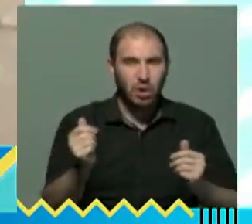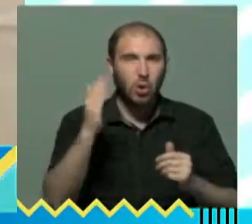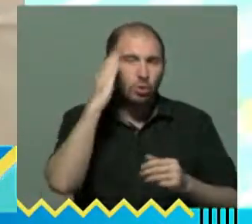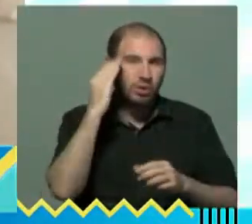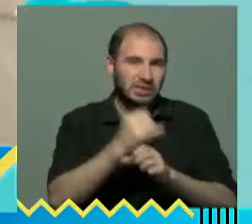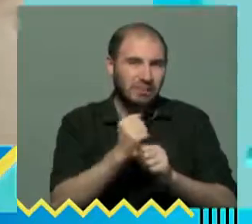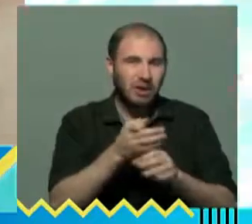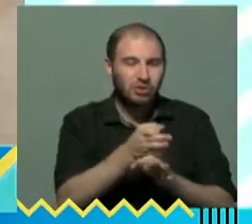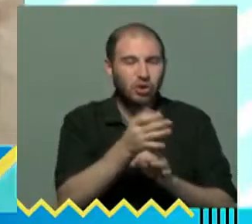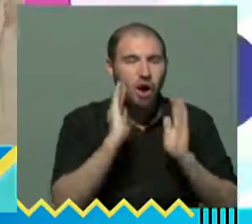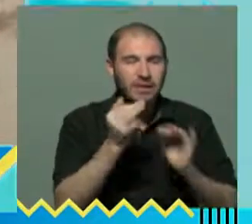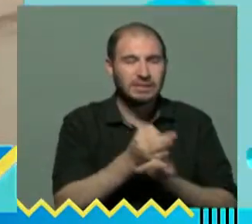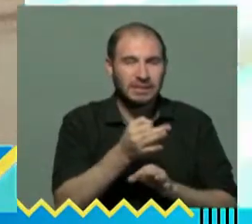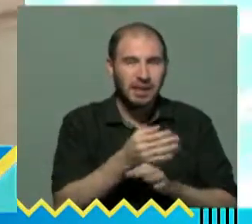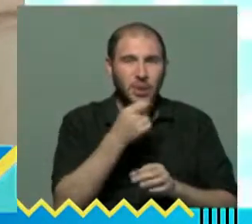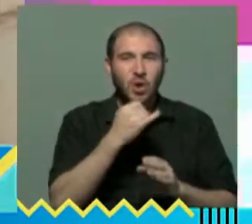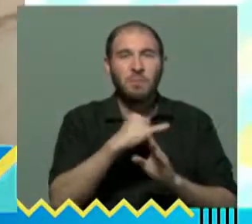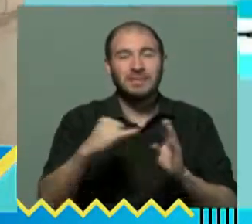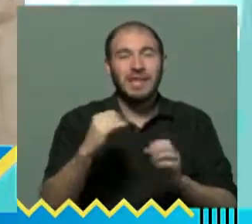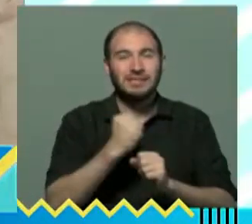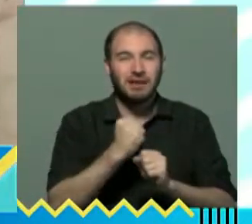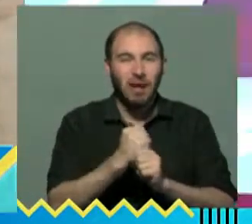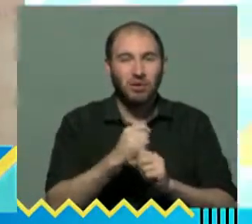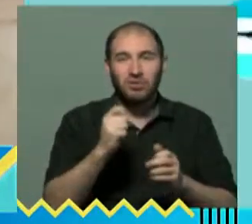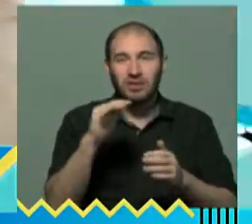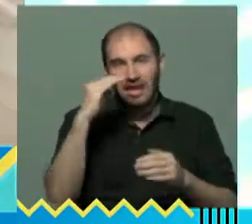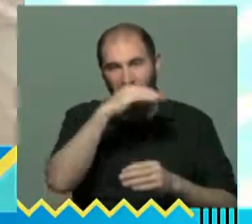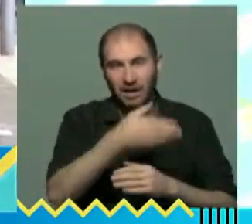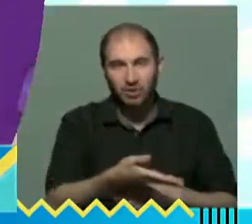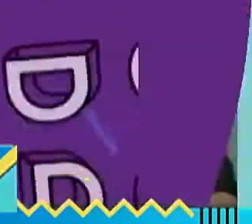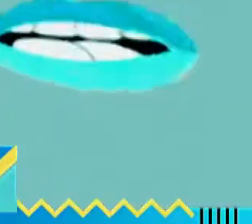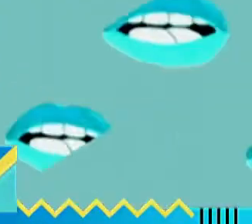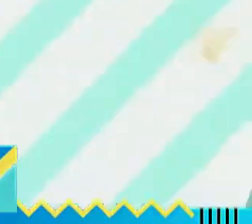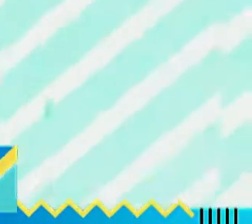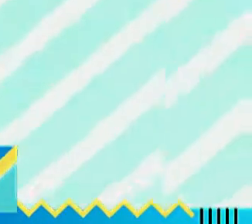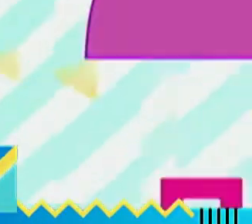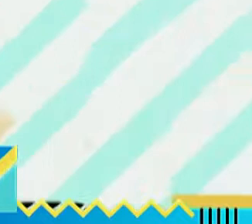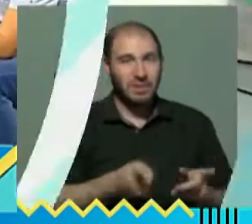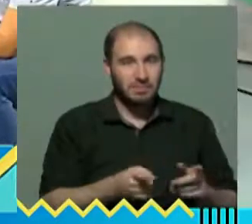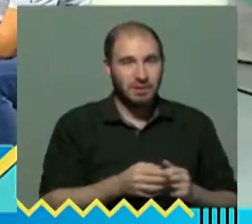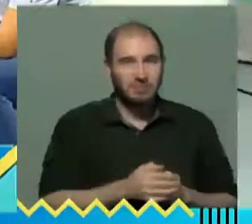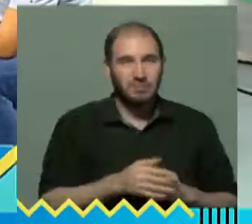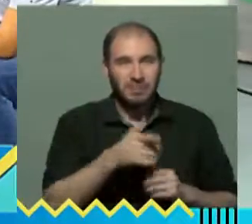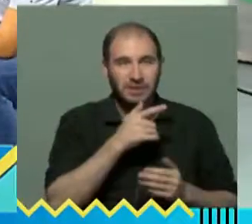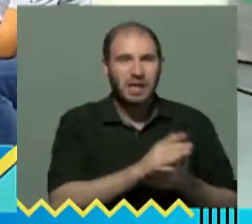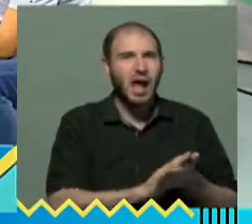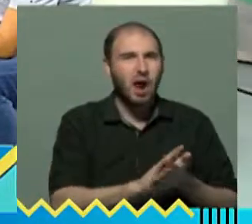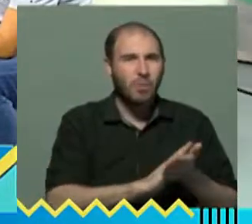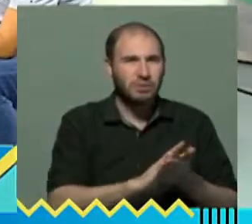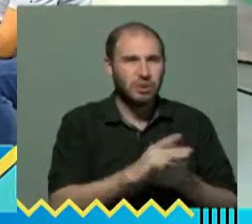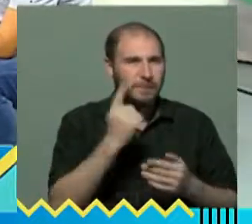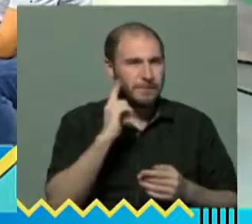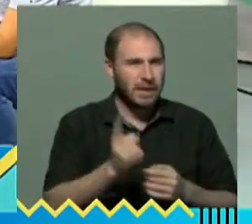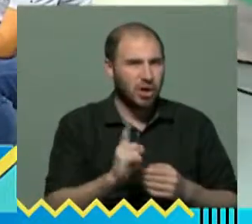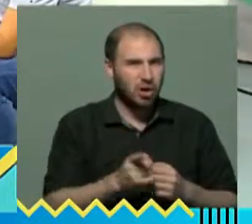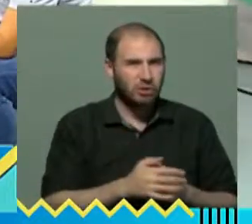trabajo podemos enseñar a nuestros jóvenes si tenemos la mitad del empleo no registrado? Sí, además creo yo que es hasta cierto punto un argumento un poco